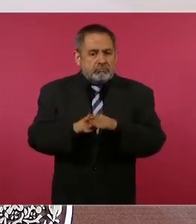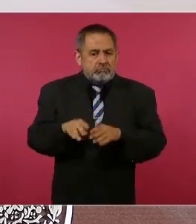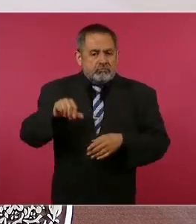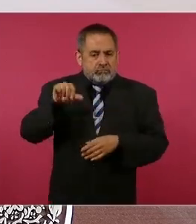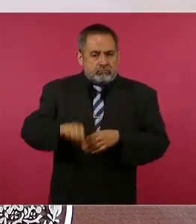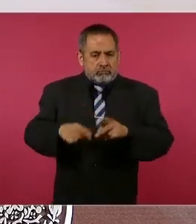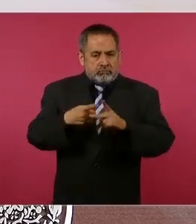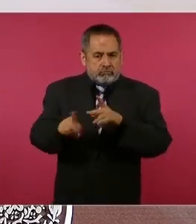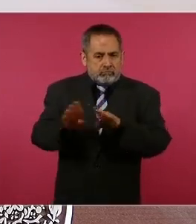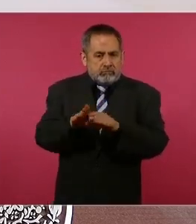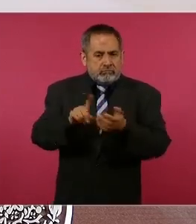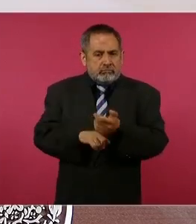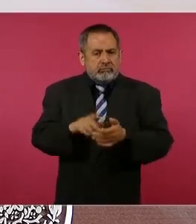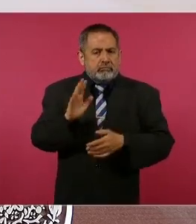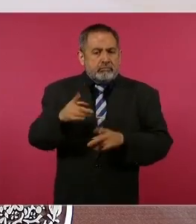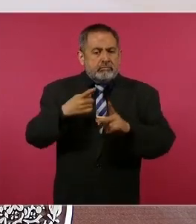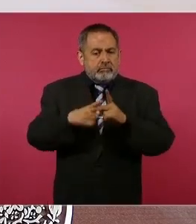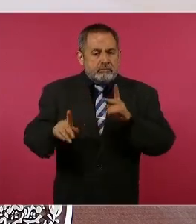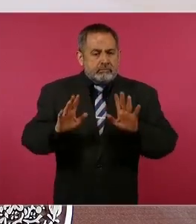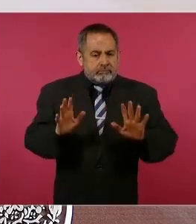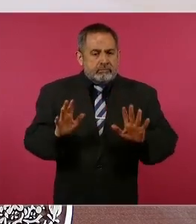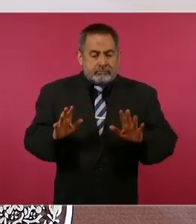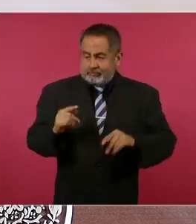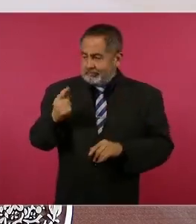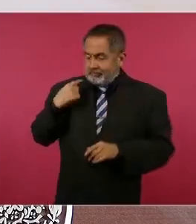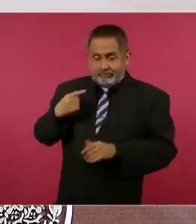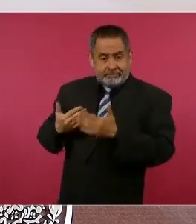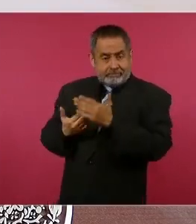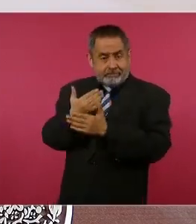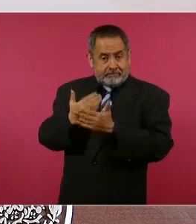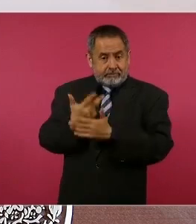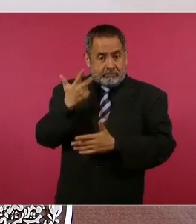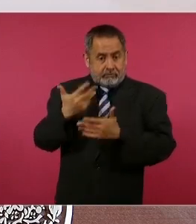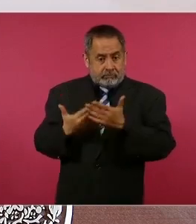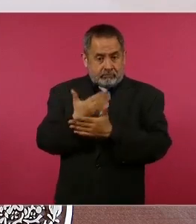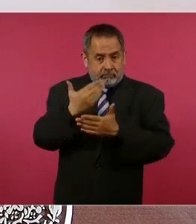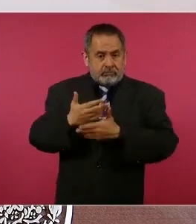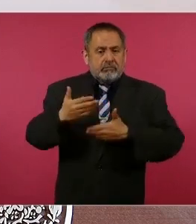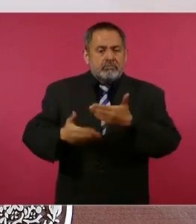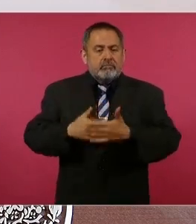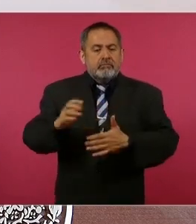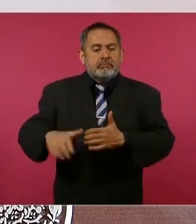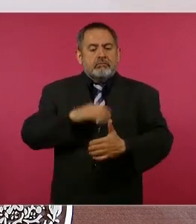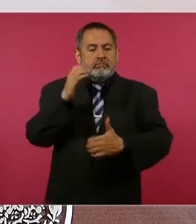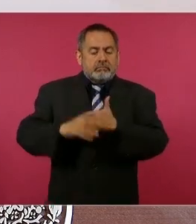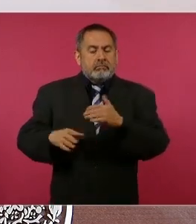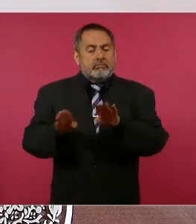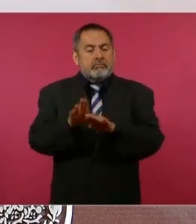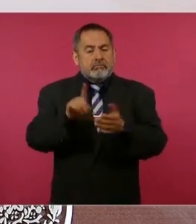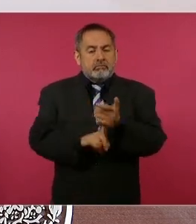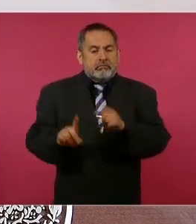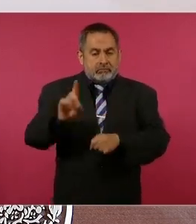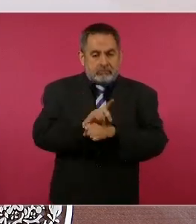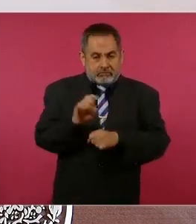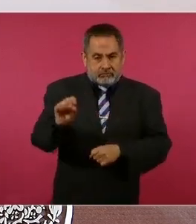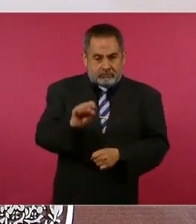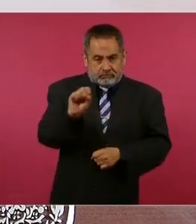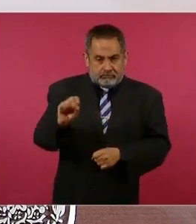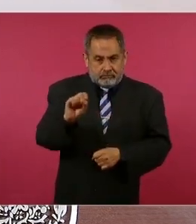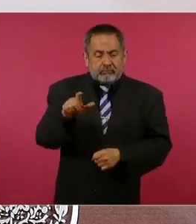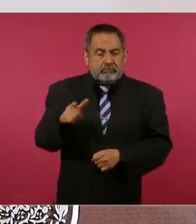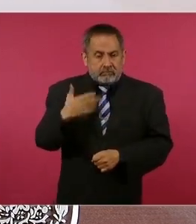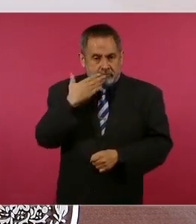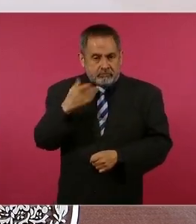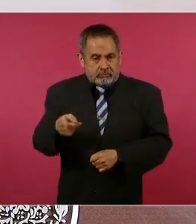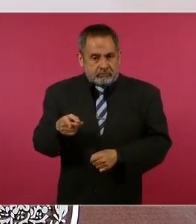hoy inician ya, es más, iniciaron ya, porque iniciaron a las 8 de la mañana y van a concluir el sábado. A partir de